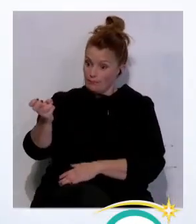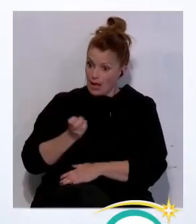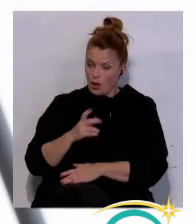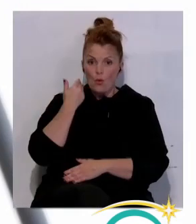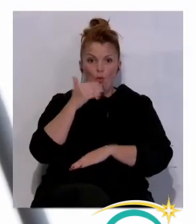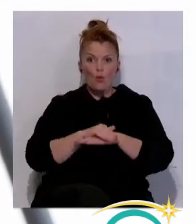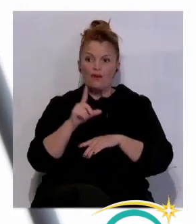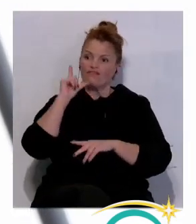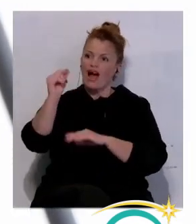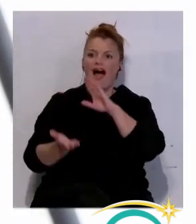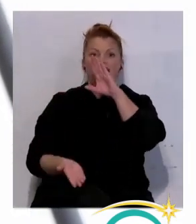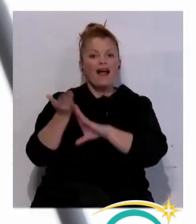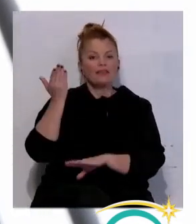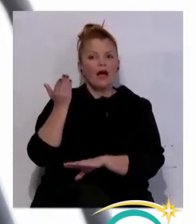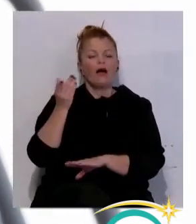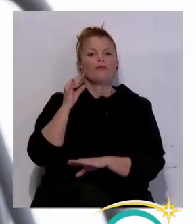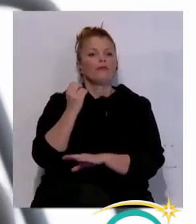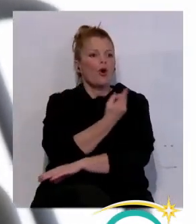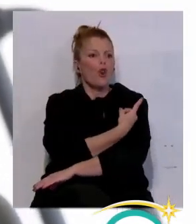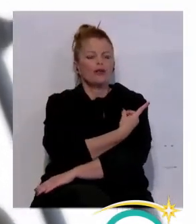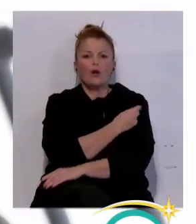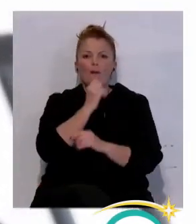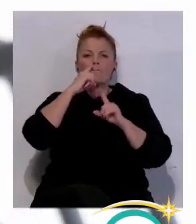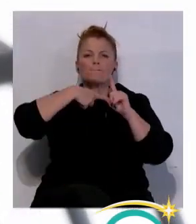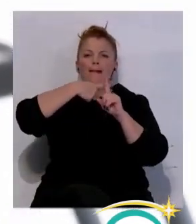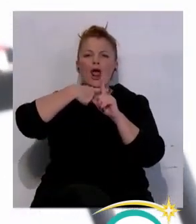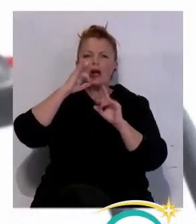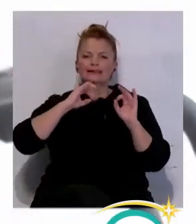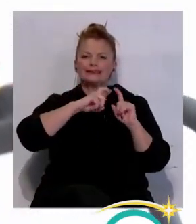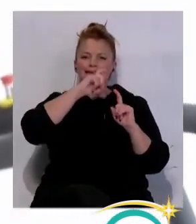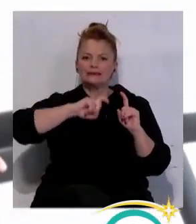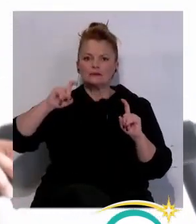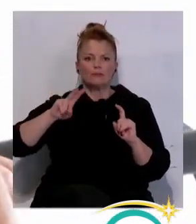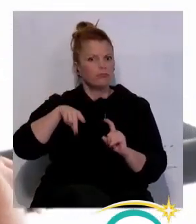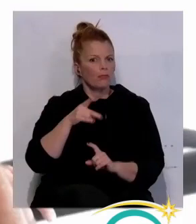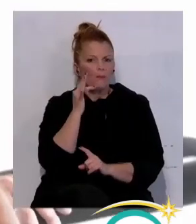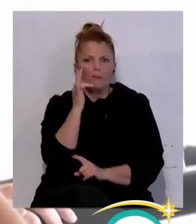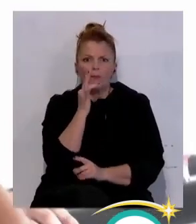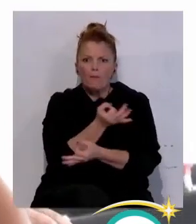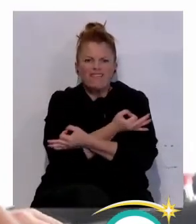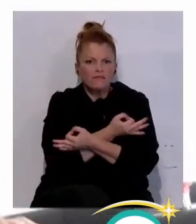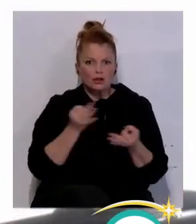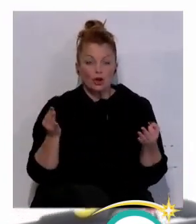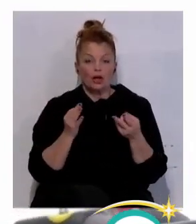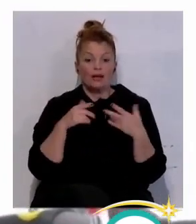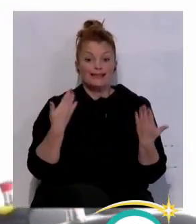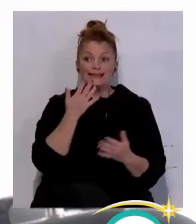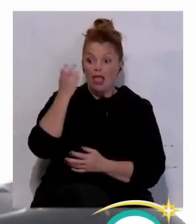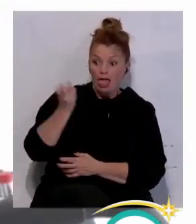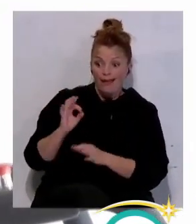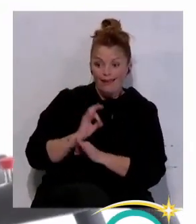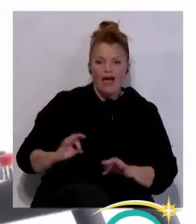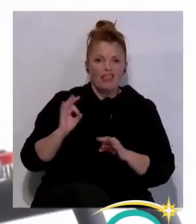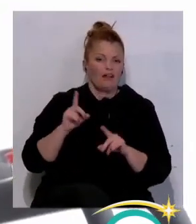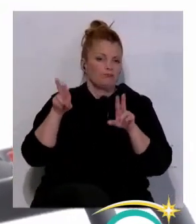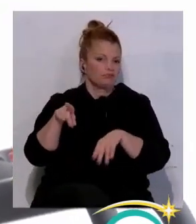cuando se van de alta de nuestra unidad, tienen el colesterol, los valores que se consideran óptimos. Mientras que si no lo hacen, pues está en